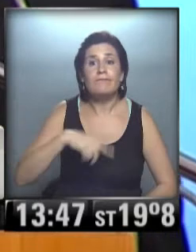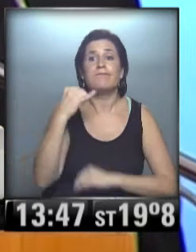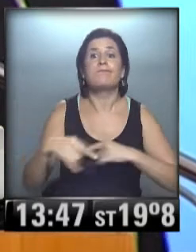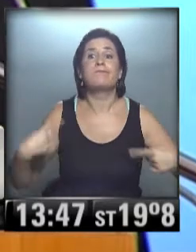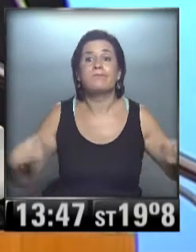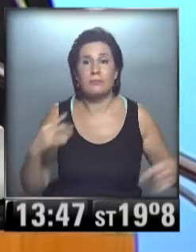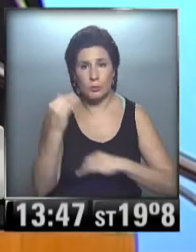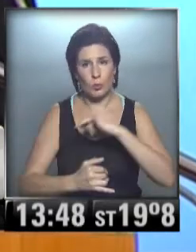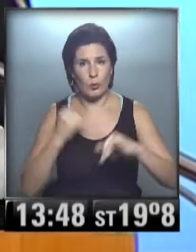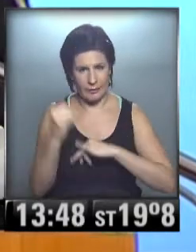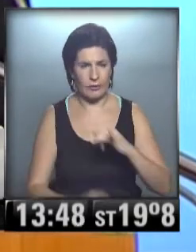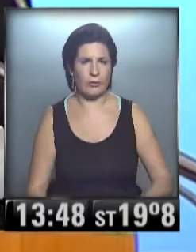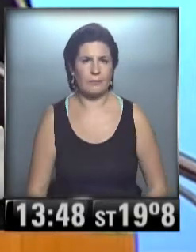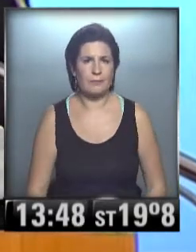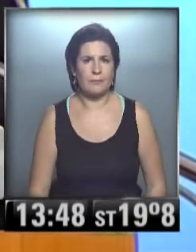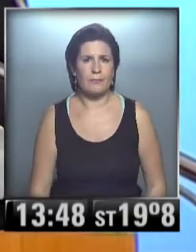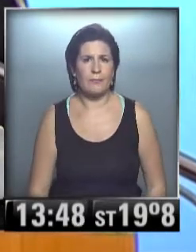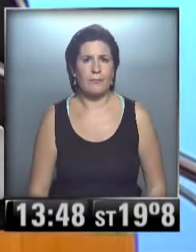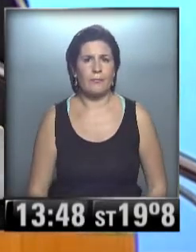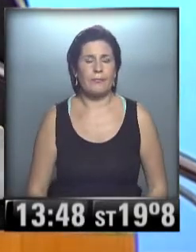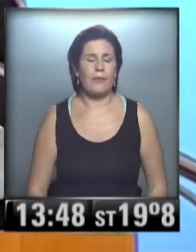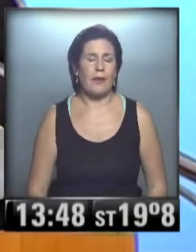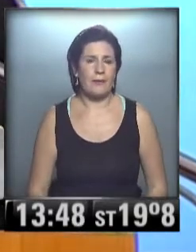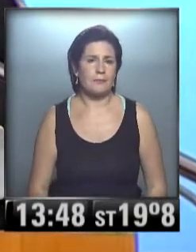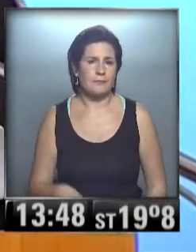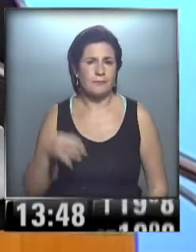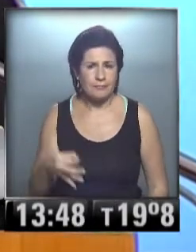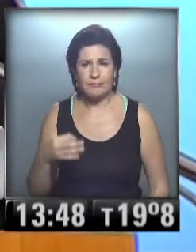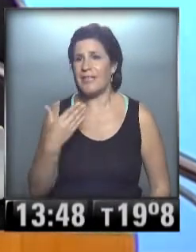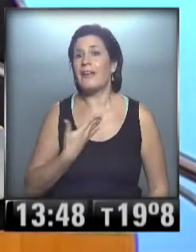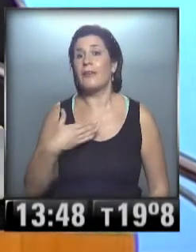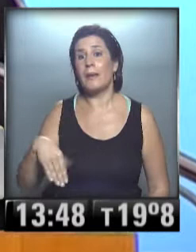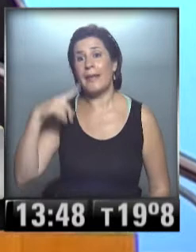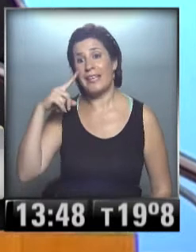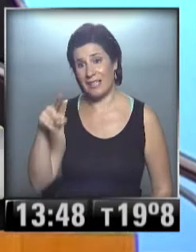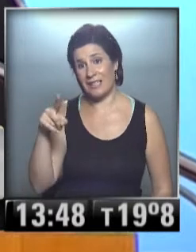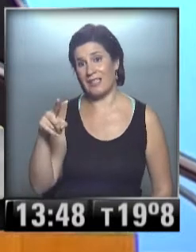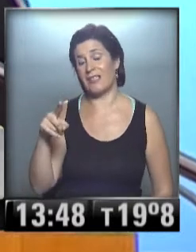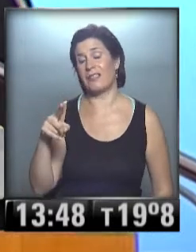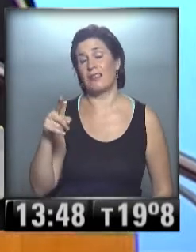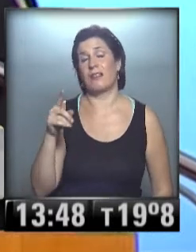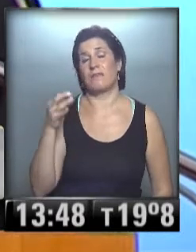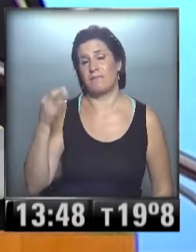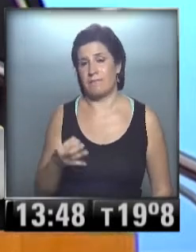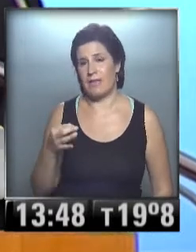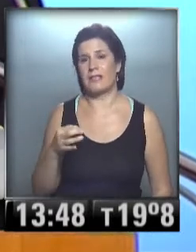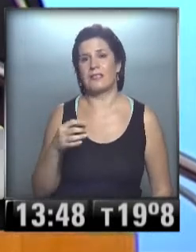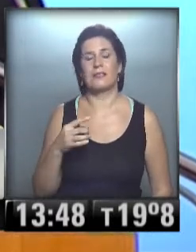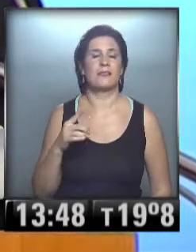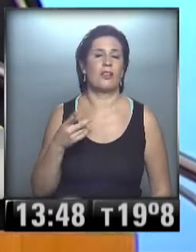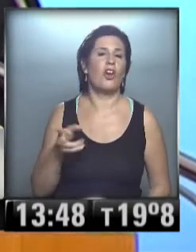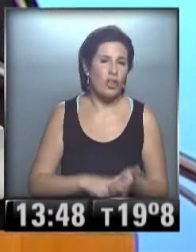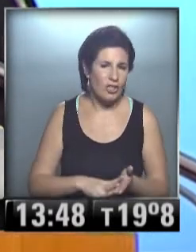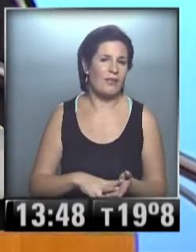a decir que en el caso particular del Fondo Monetario, que es lo que más llamó la atención, de nuevo con esta